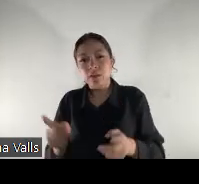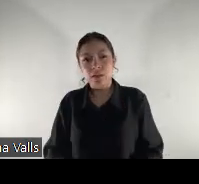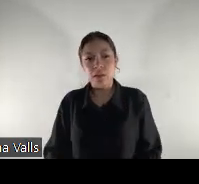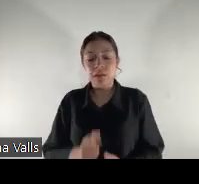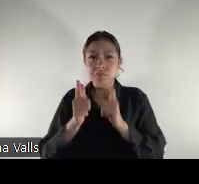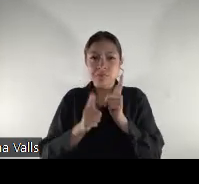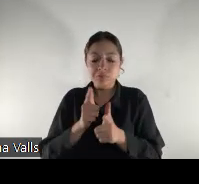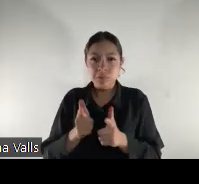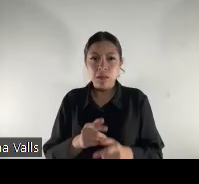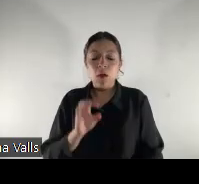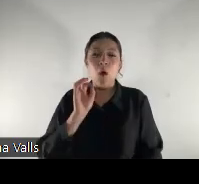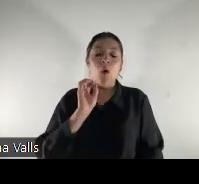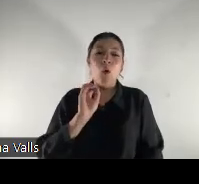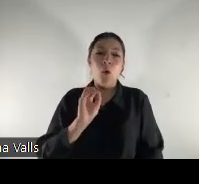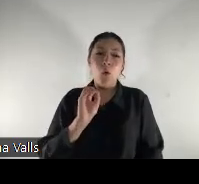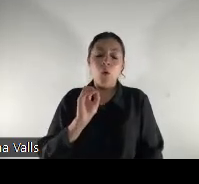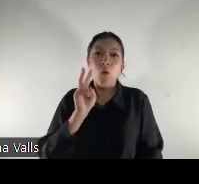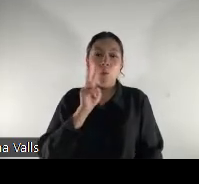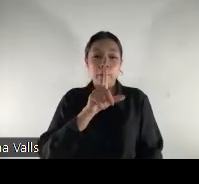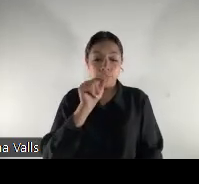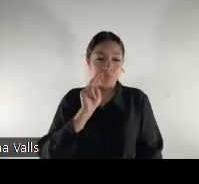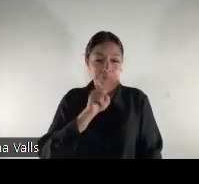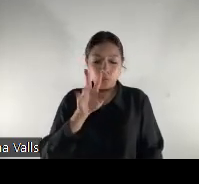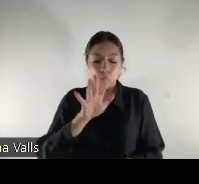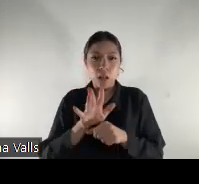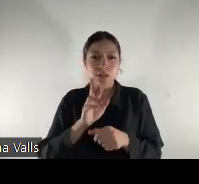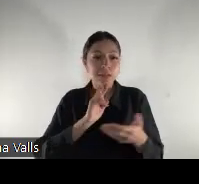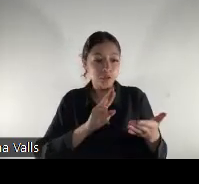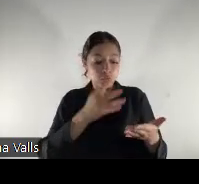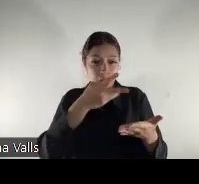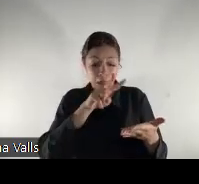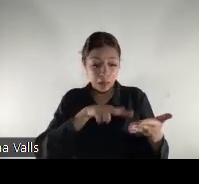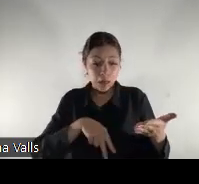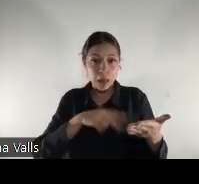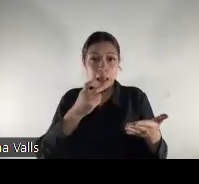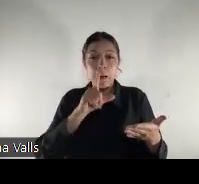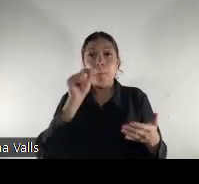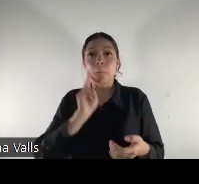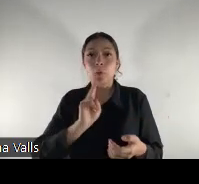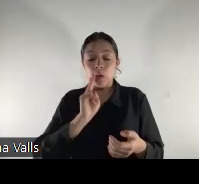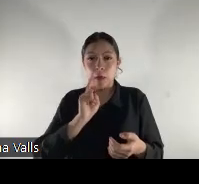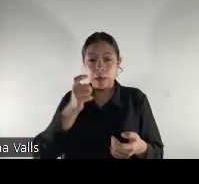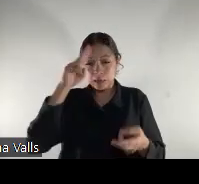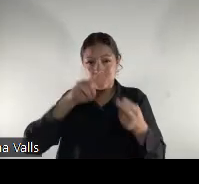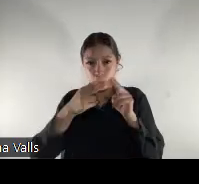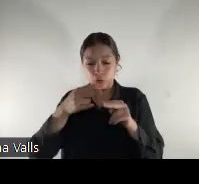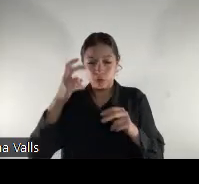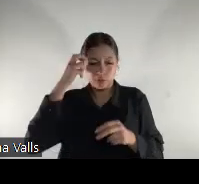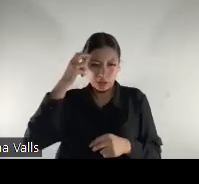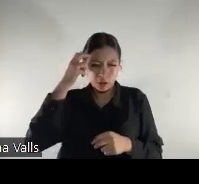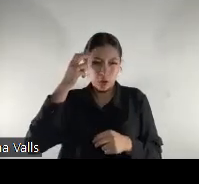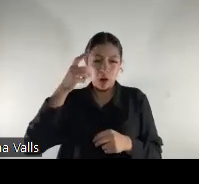y la interpretación de estas pruebas de perfil global, aplicamos pruebas de evaluación neuropsicológicas y aplicación de